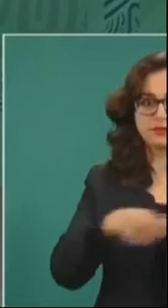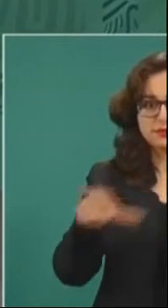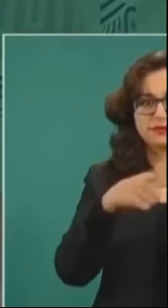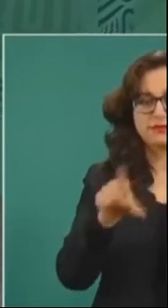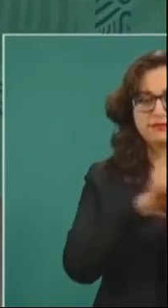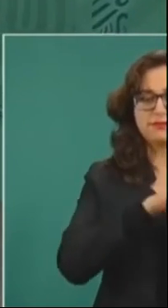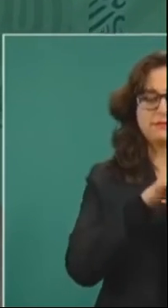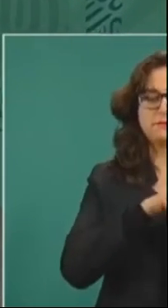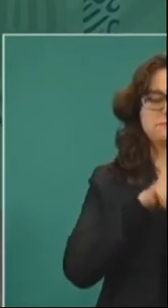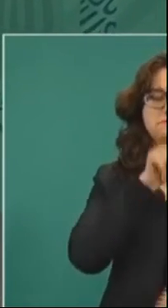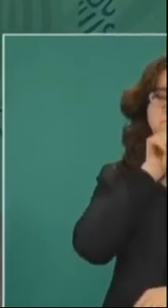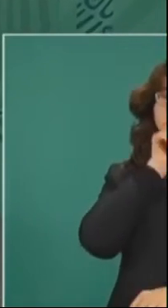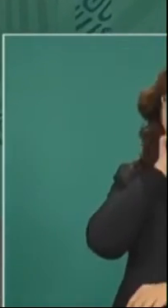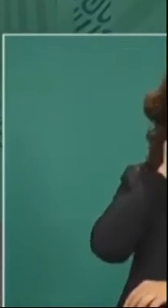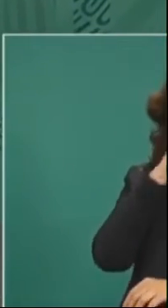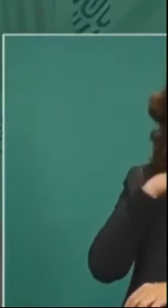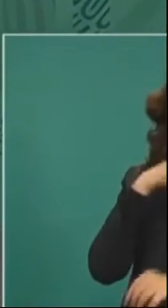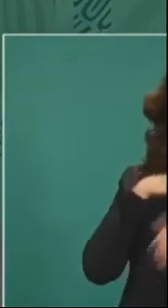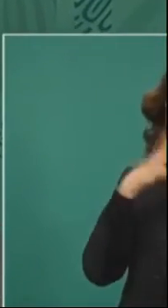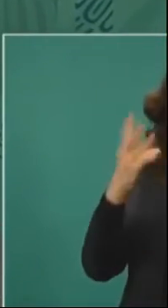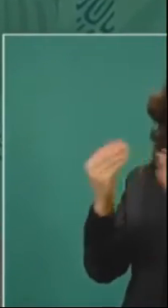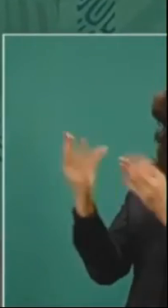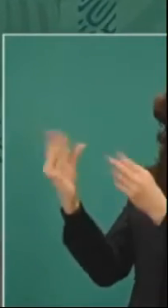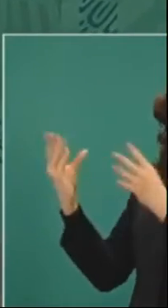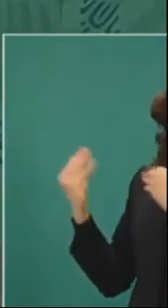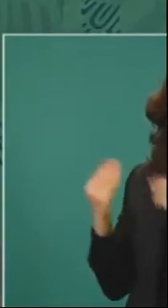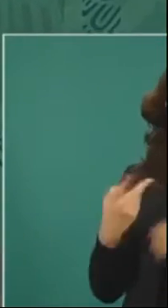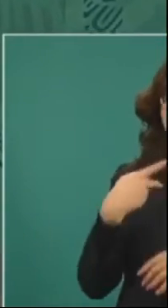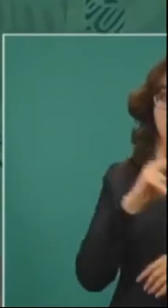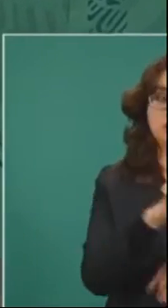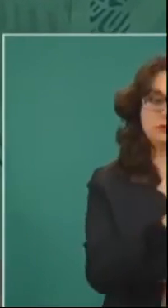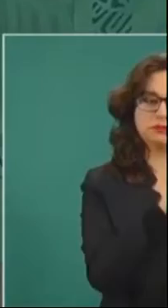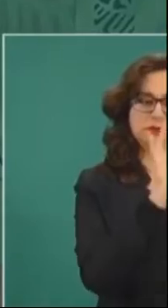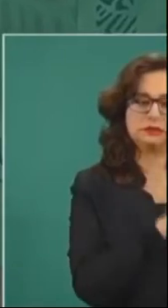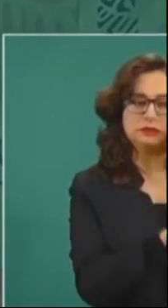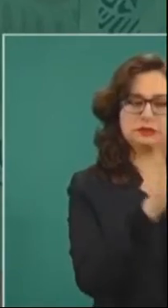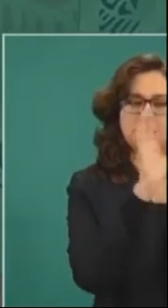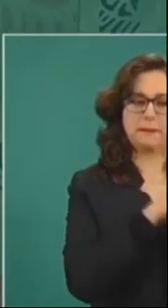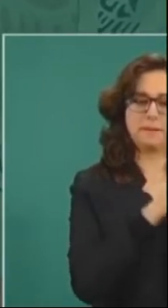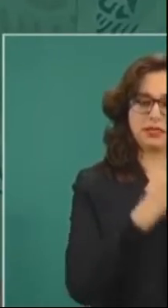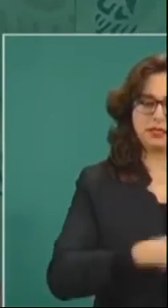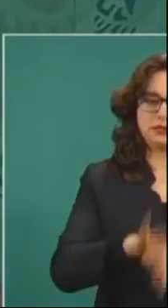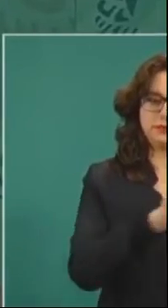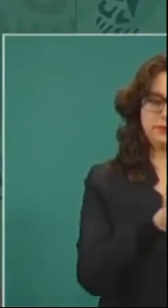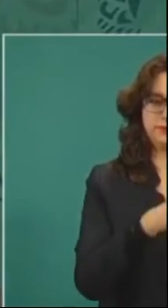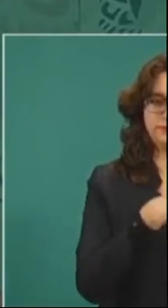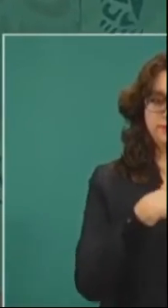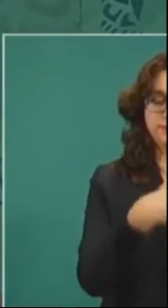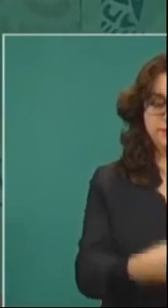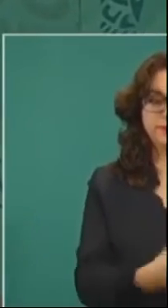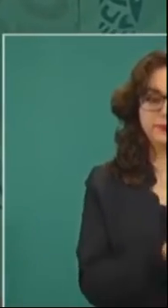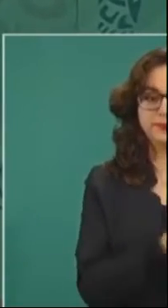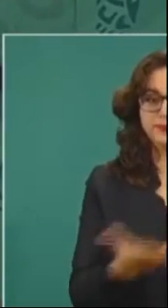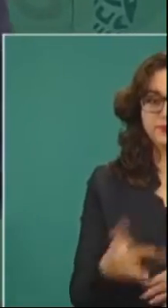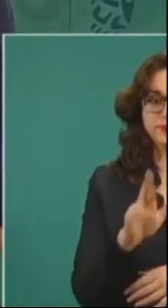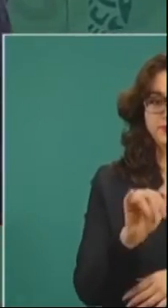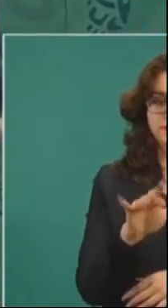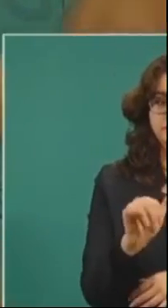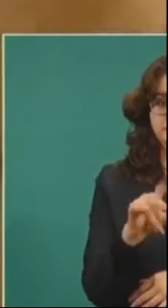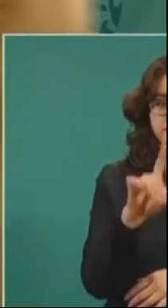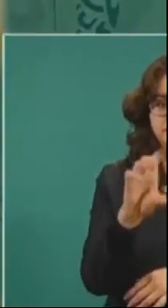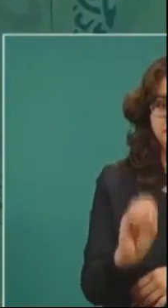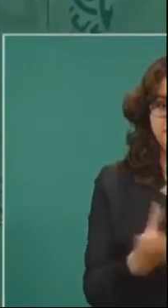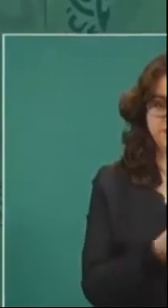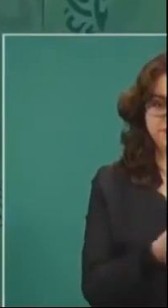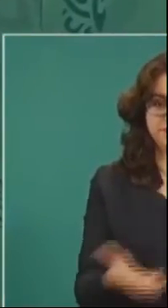de coronavirus, aunque ello fue desmentido por la presidencia. Además, Hugo López-Gatell confirmó que él dio negativo a COVID en la prueba PCR,